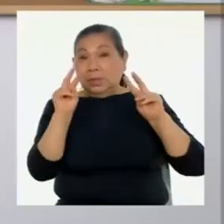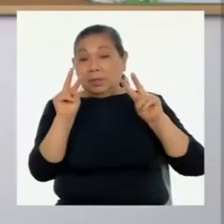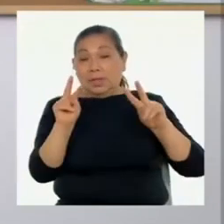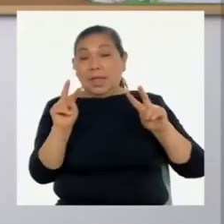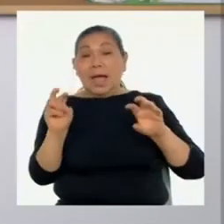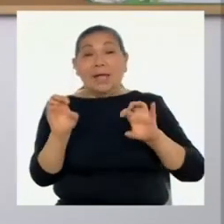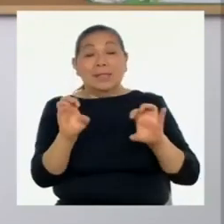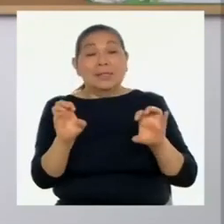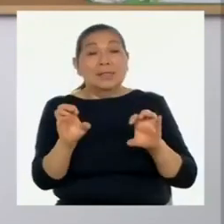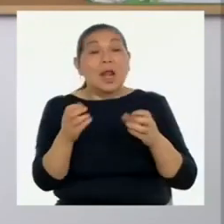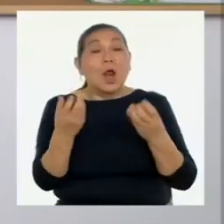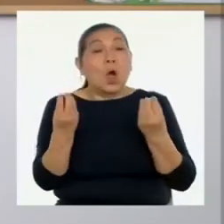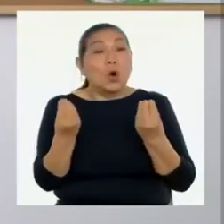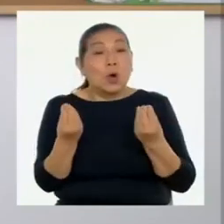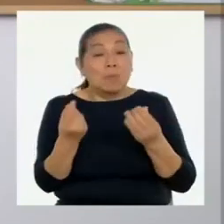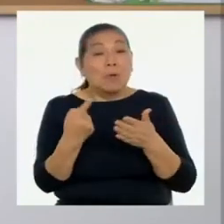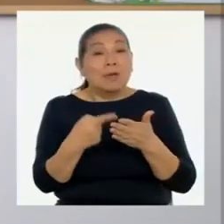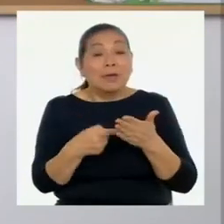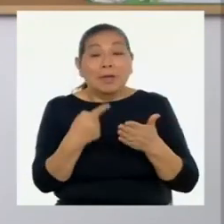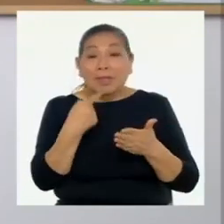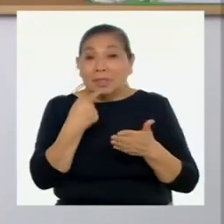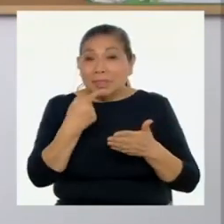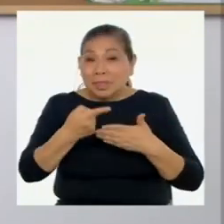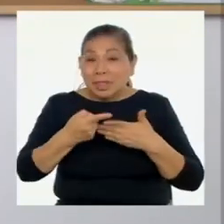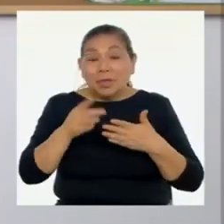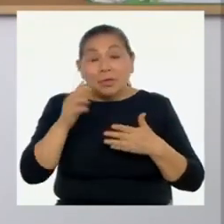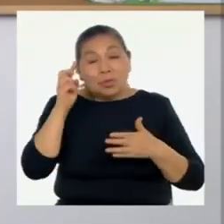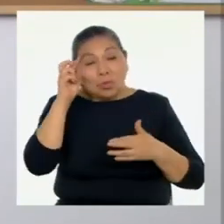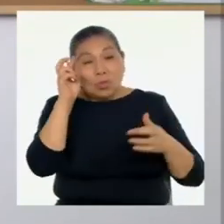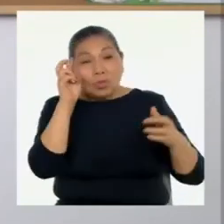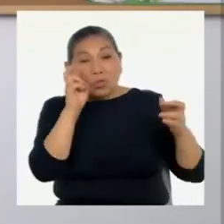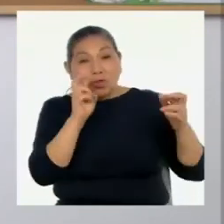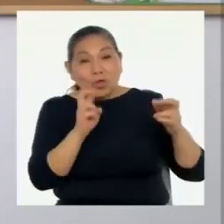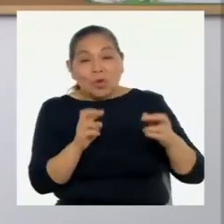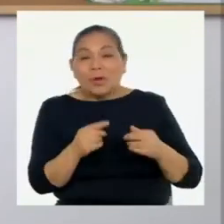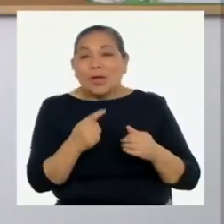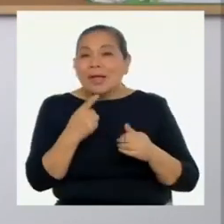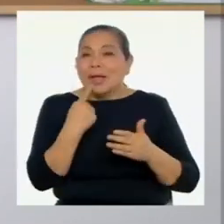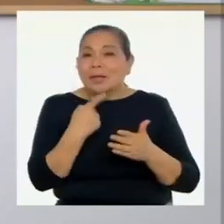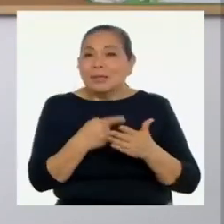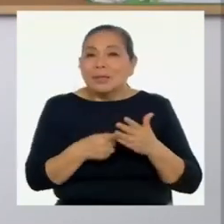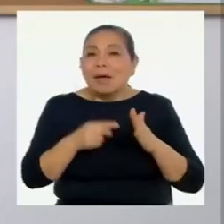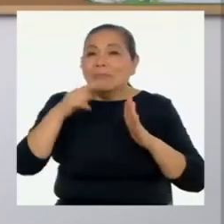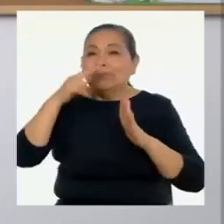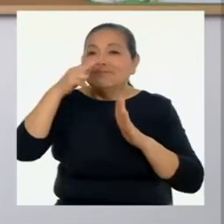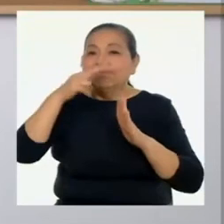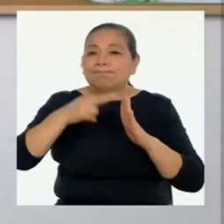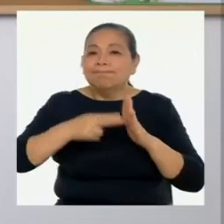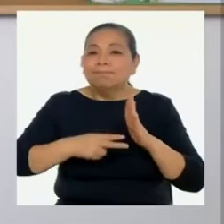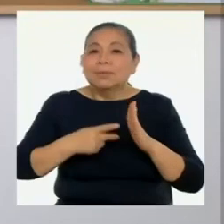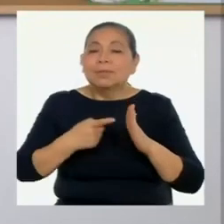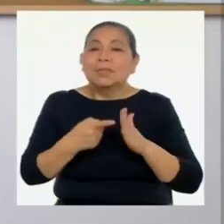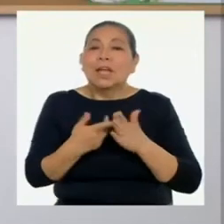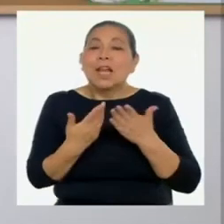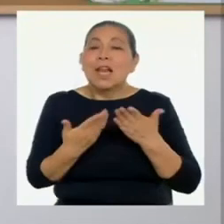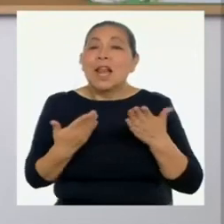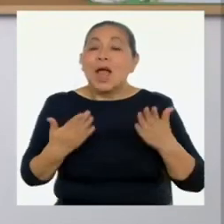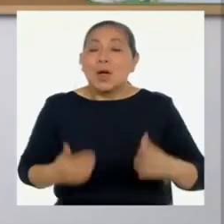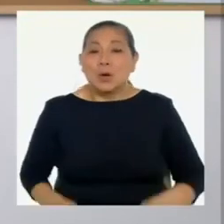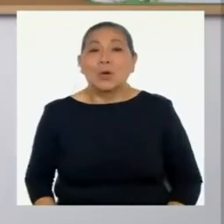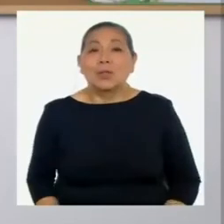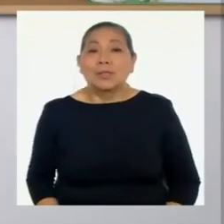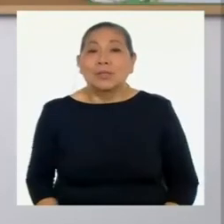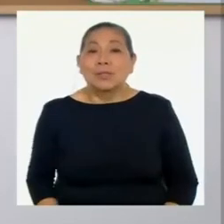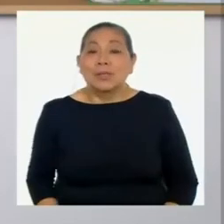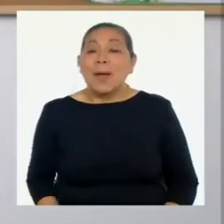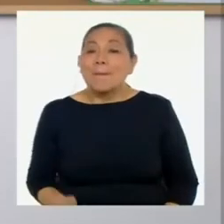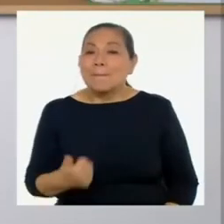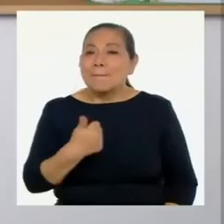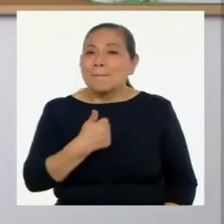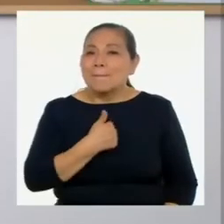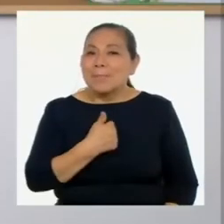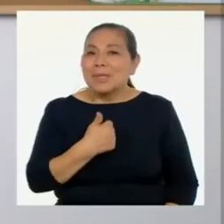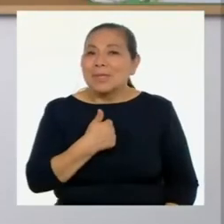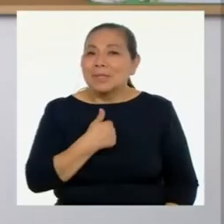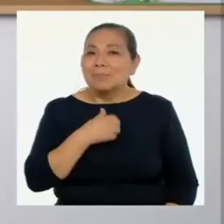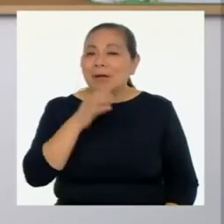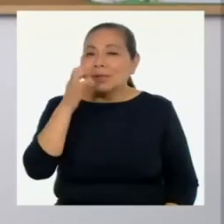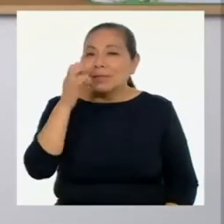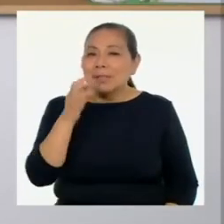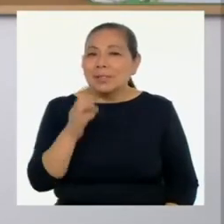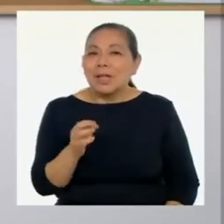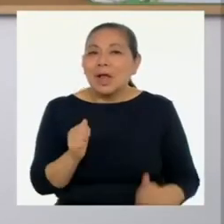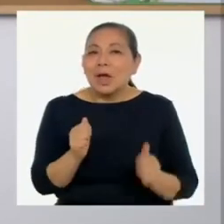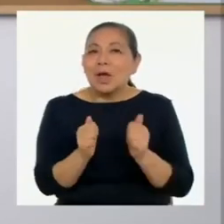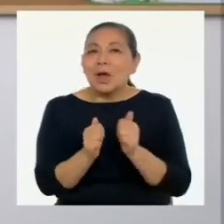estamos haciendo y como el que te genera dudas, se logra revisando que los elementos del mismo